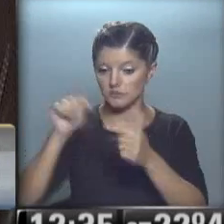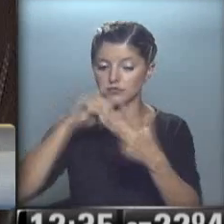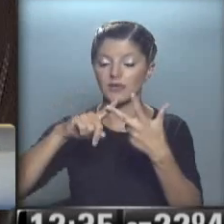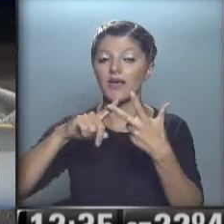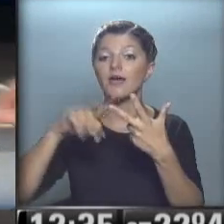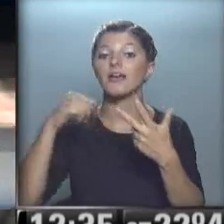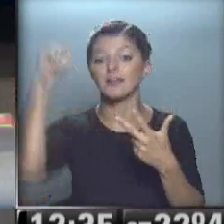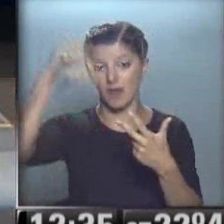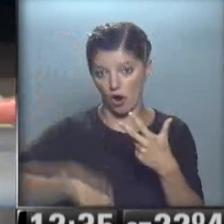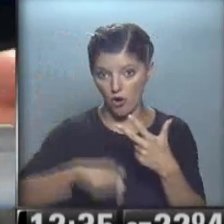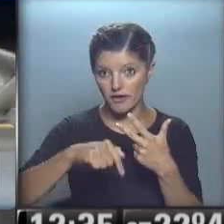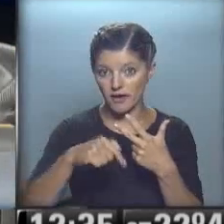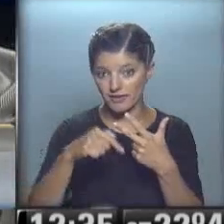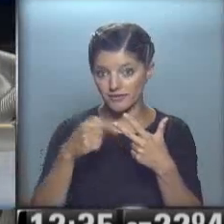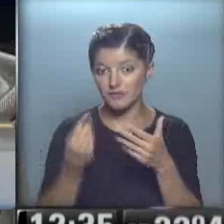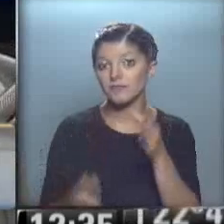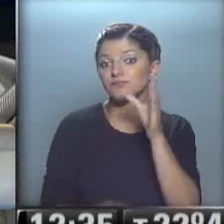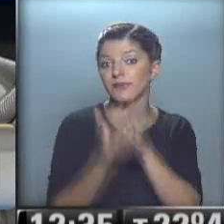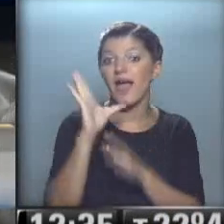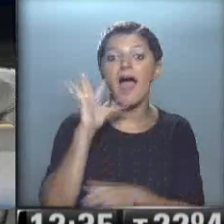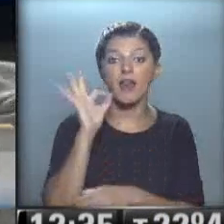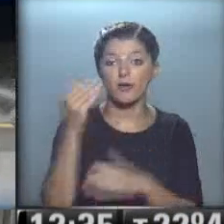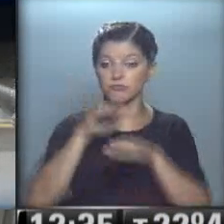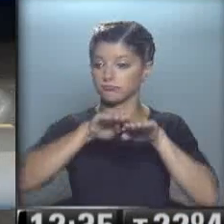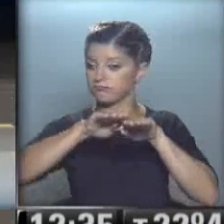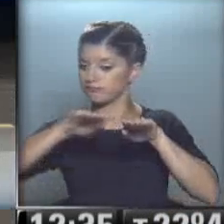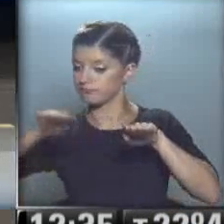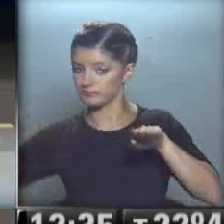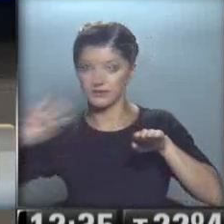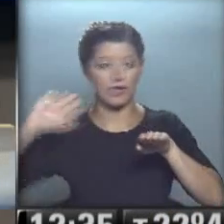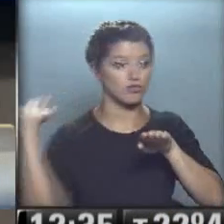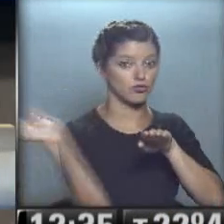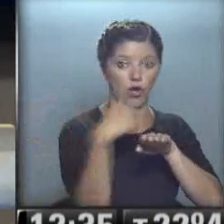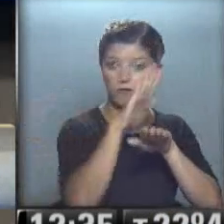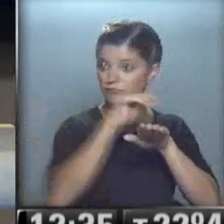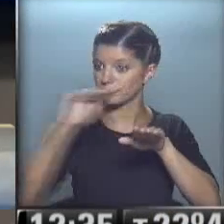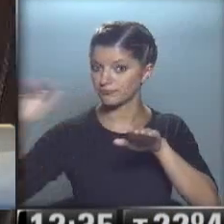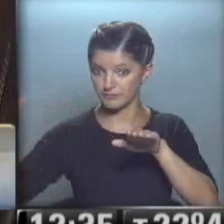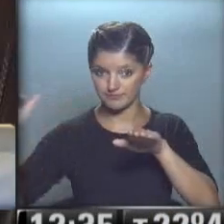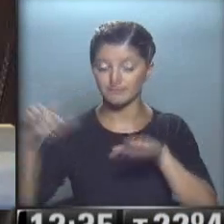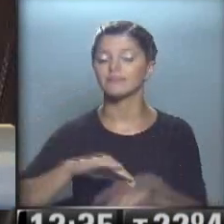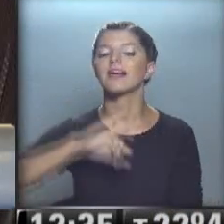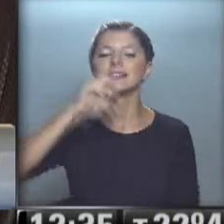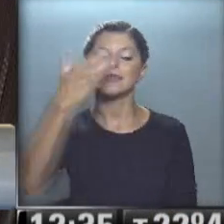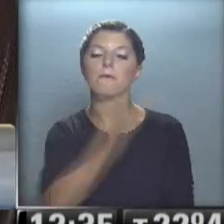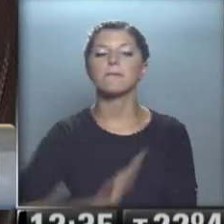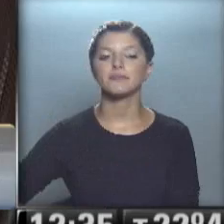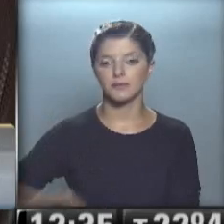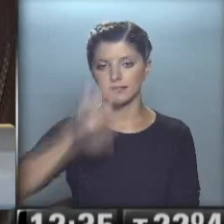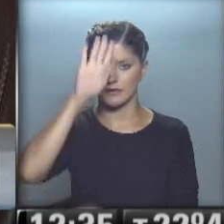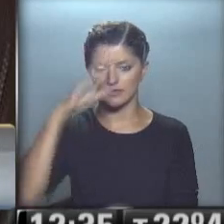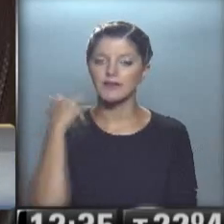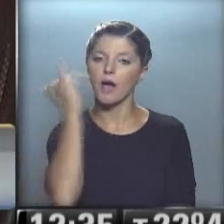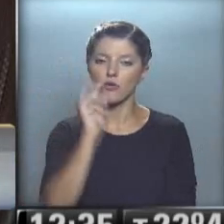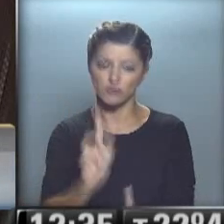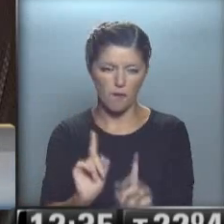Unidos y ahora aparece algo en un plano de igualdad que vienen casi todos mm sí la presidenta de la nación hizo una alusión a